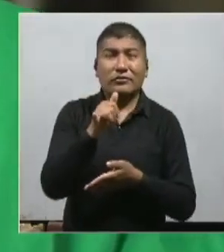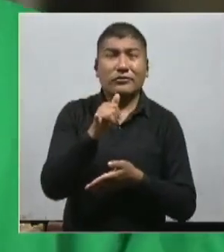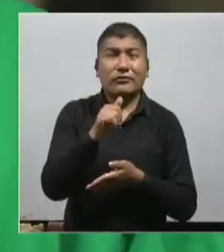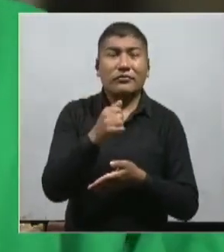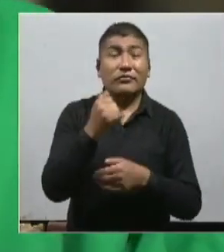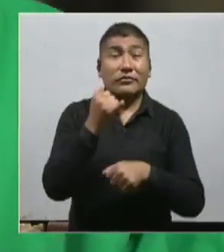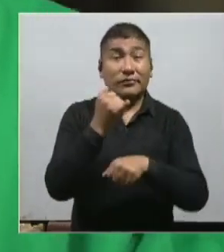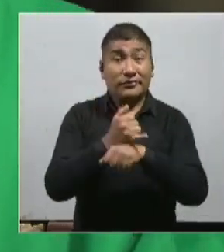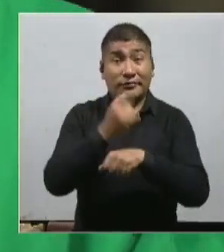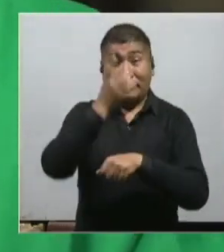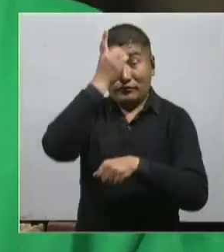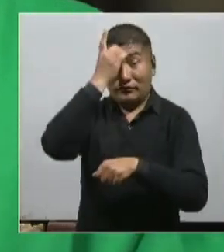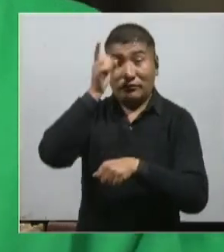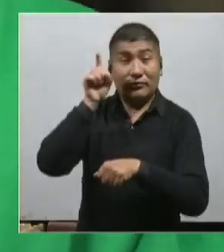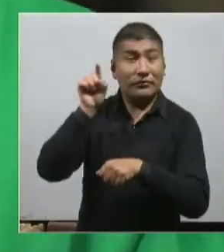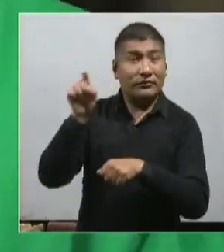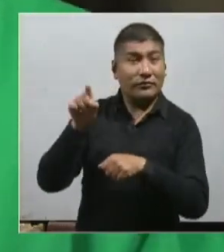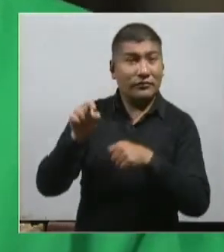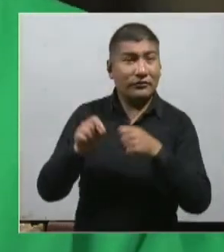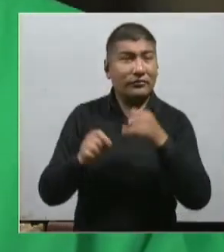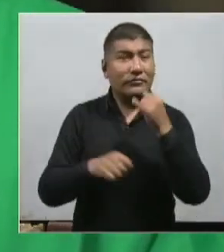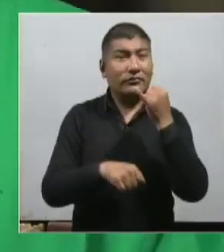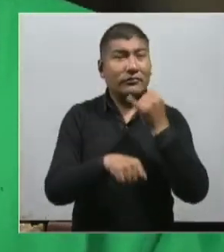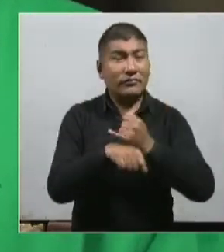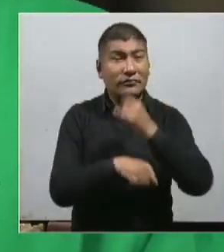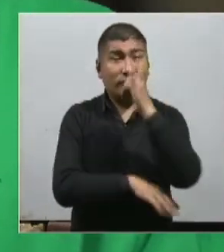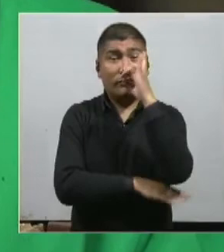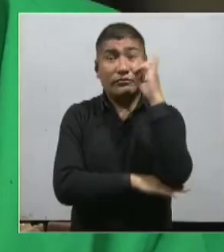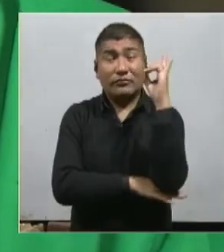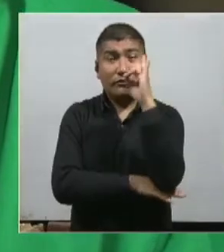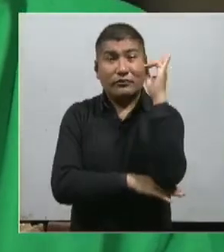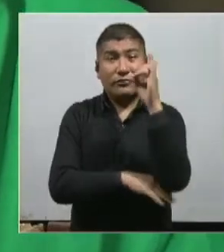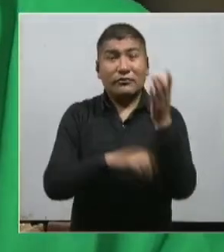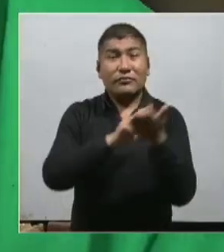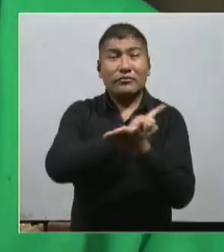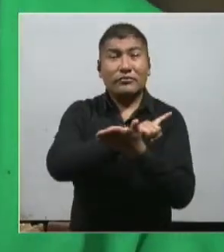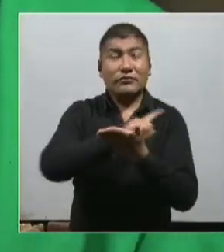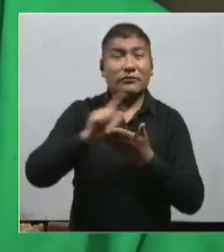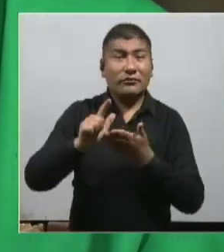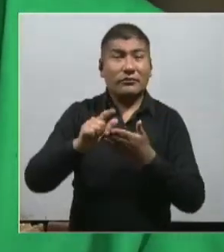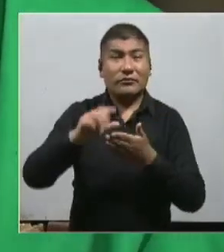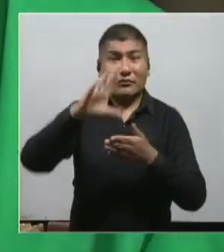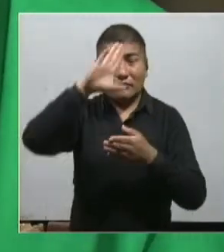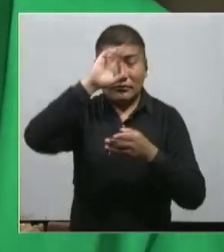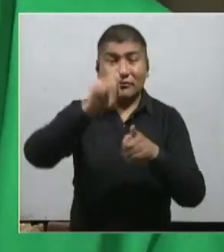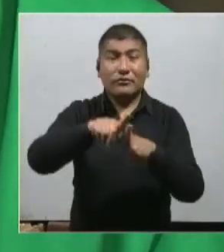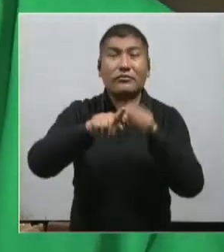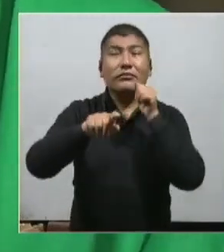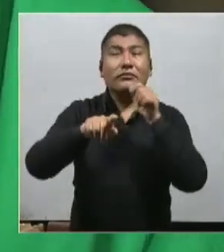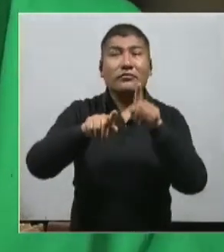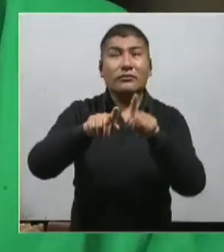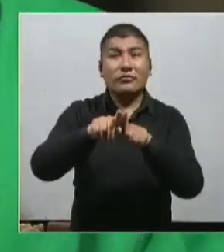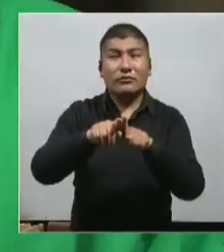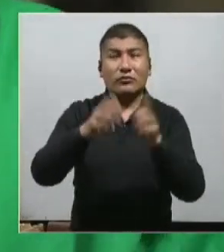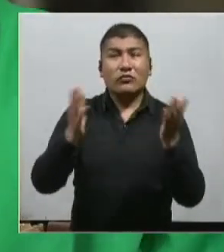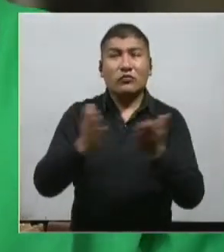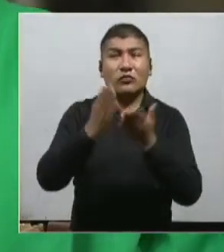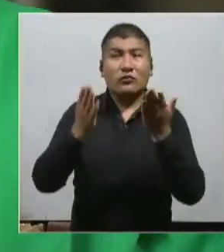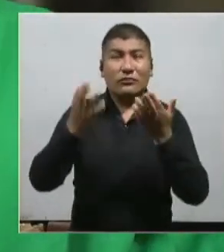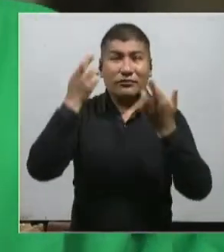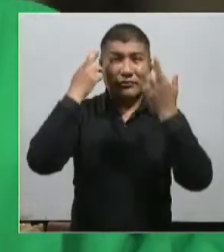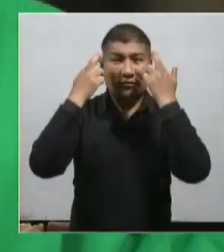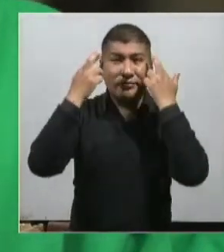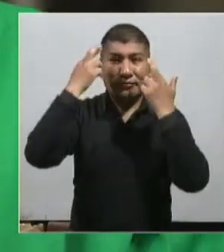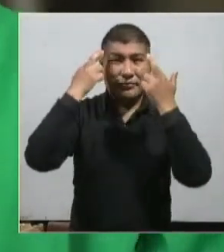Iglesia de Alemania, como en la Iglesia de Bolivia, la Semana de la Hermandad, en donde se ha